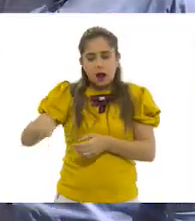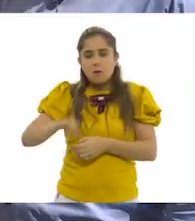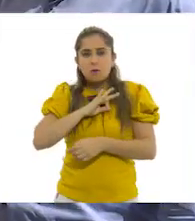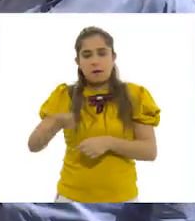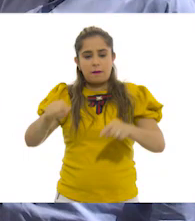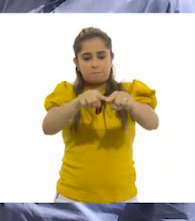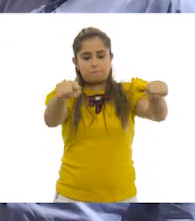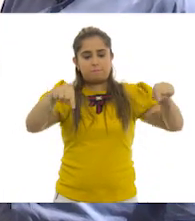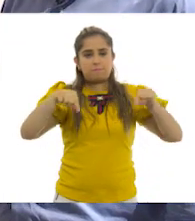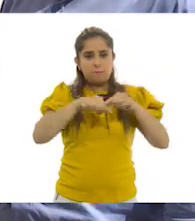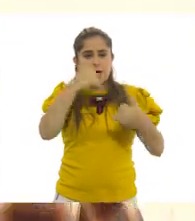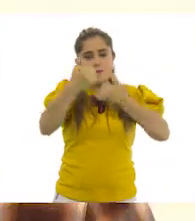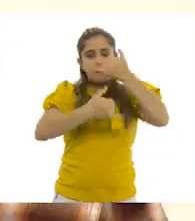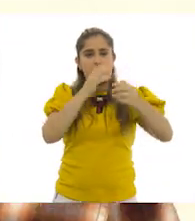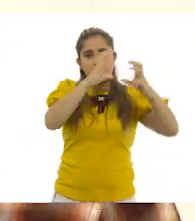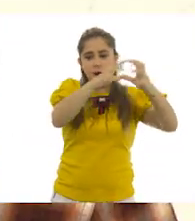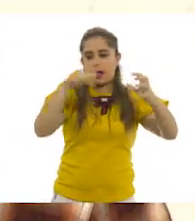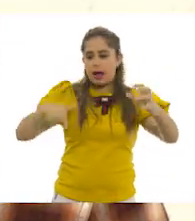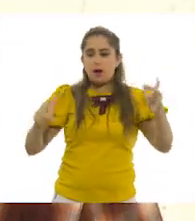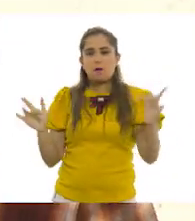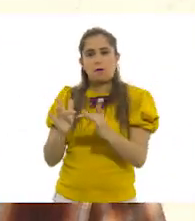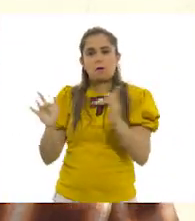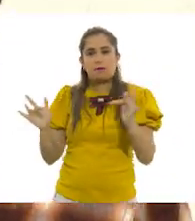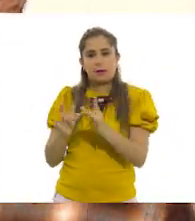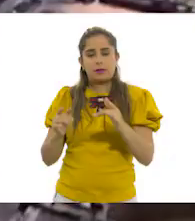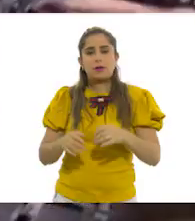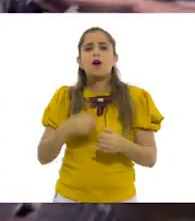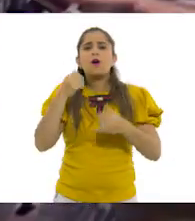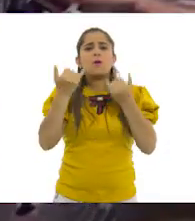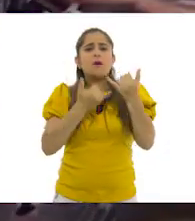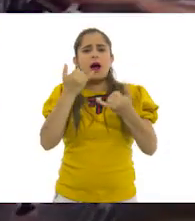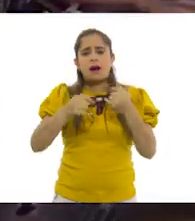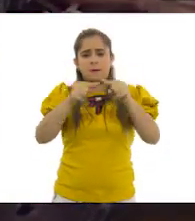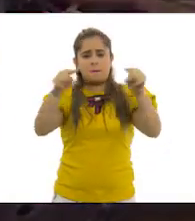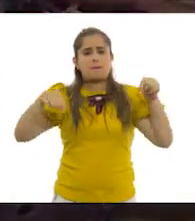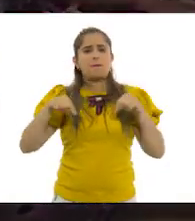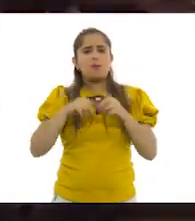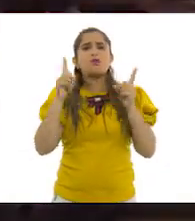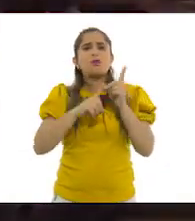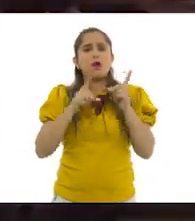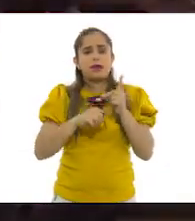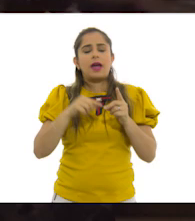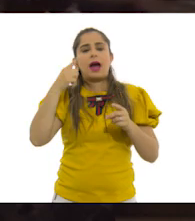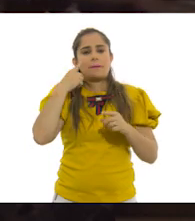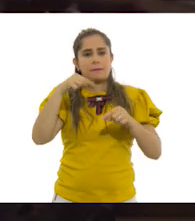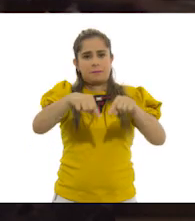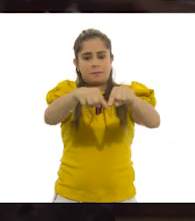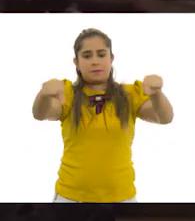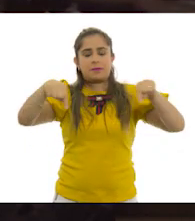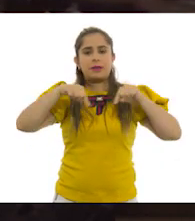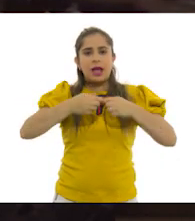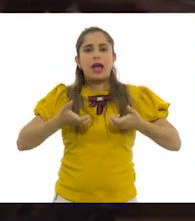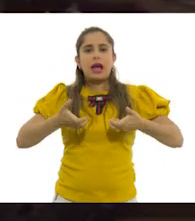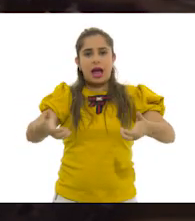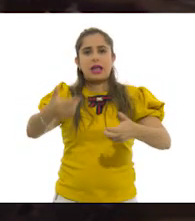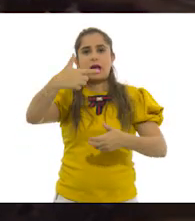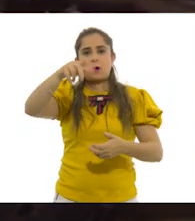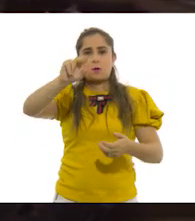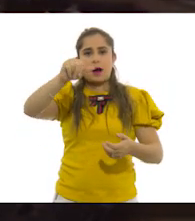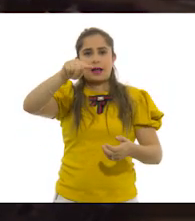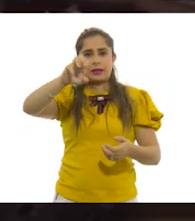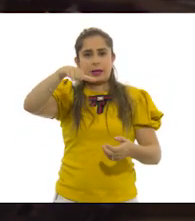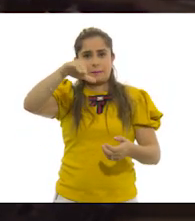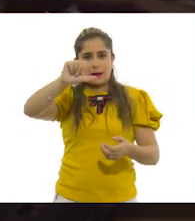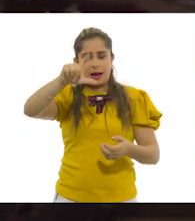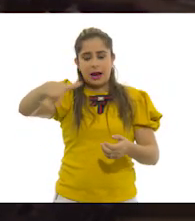los cabezales. ¿La cancha hacia dónde debe estar? La cancha va sobre el arroyo de la calle de Guatemala. Sí. Eso sería la cancha.